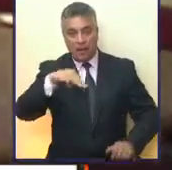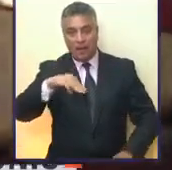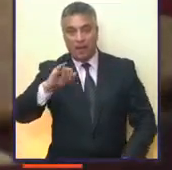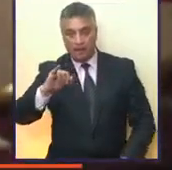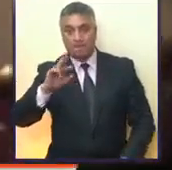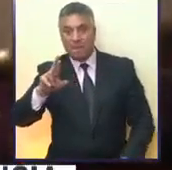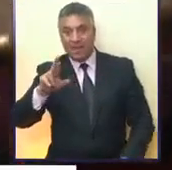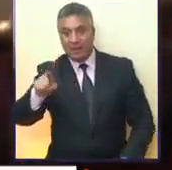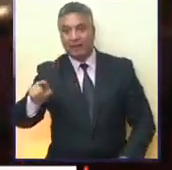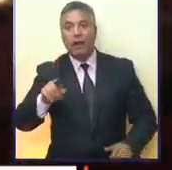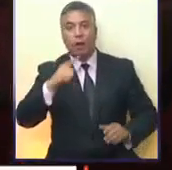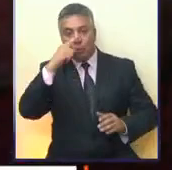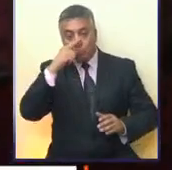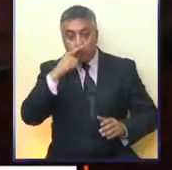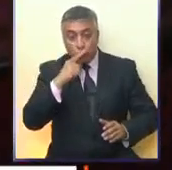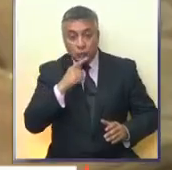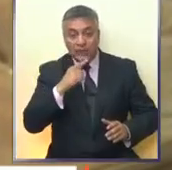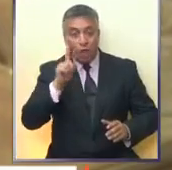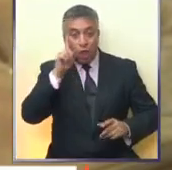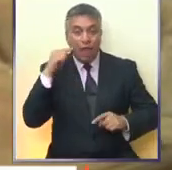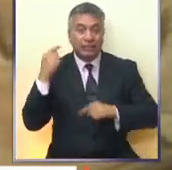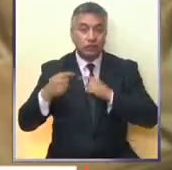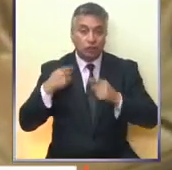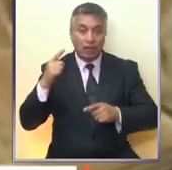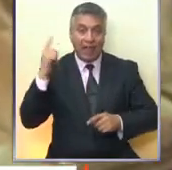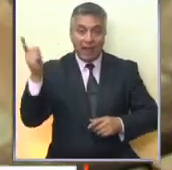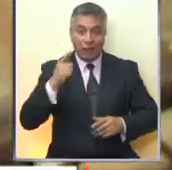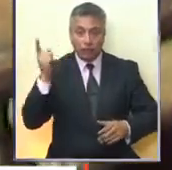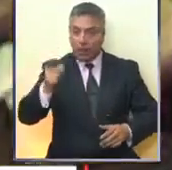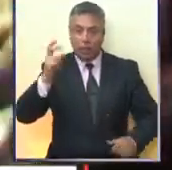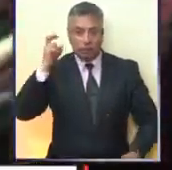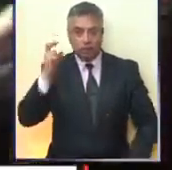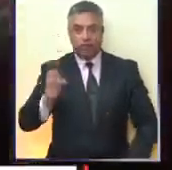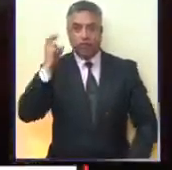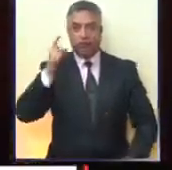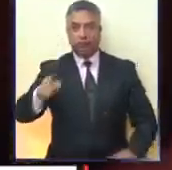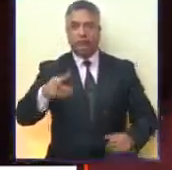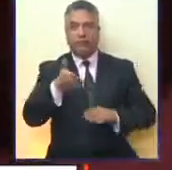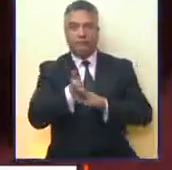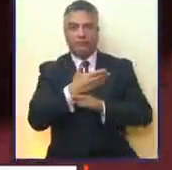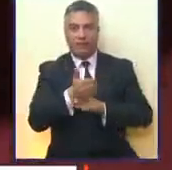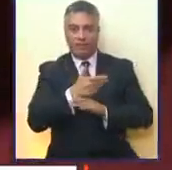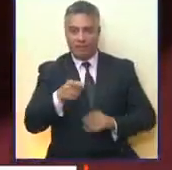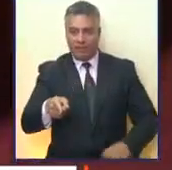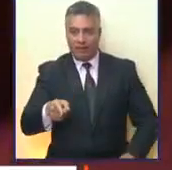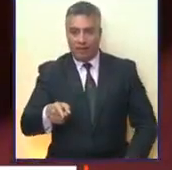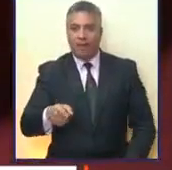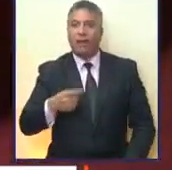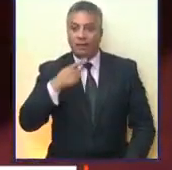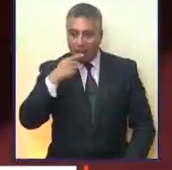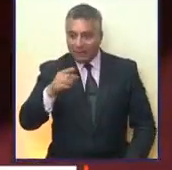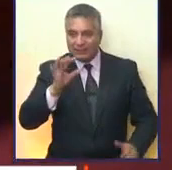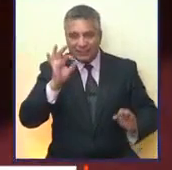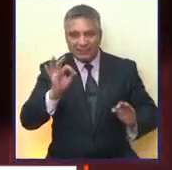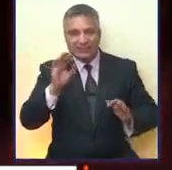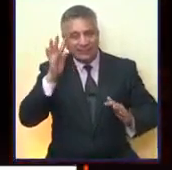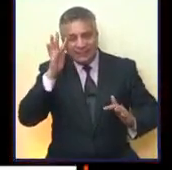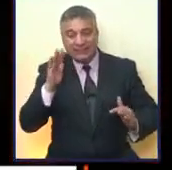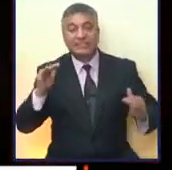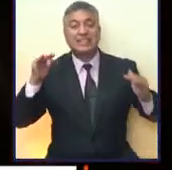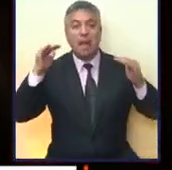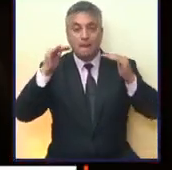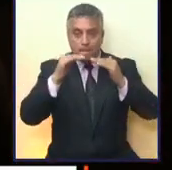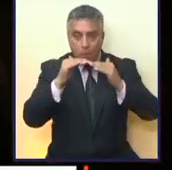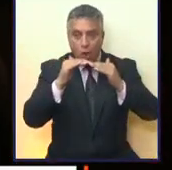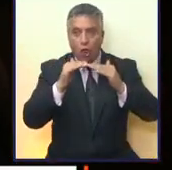de Historia Nacional esta bandera. Es el único símbolo, el símbolo material, o sea, símbolo en términos